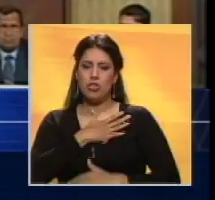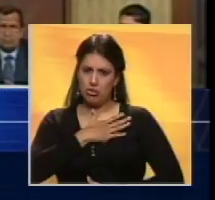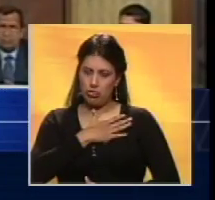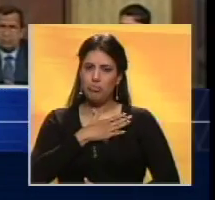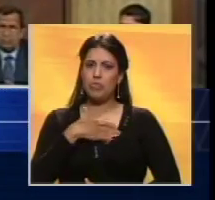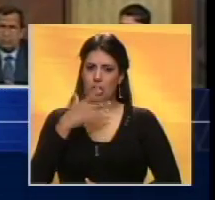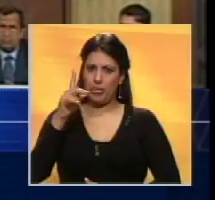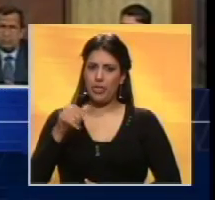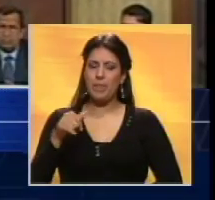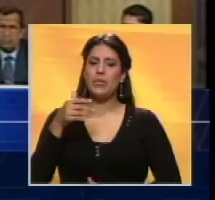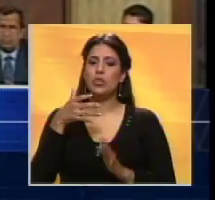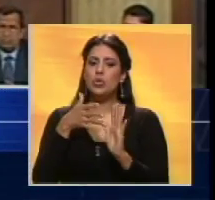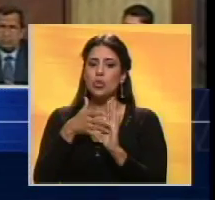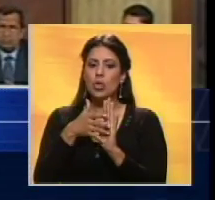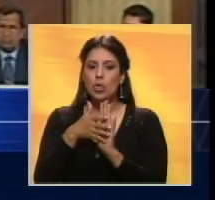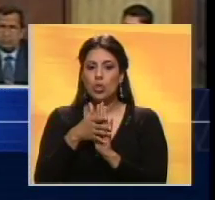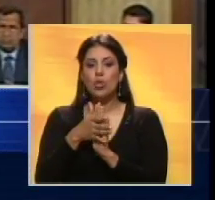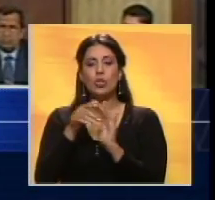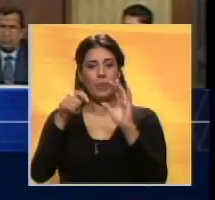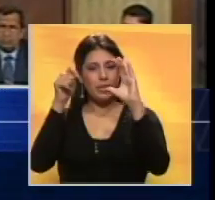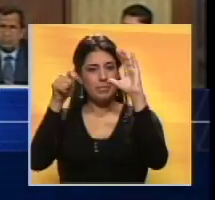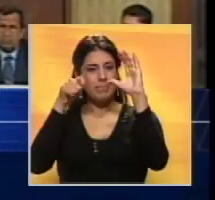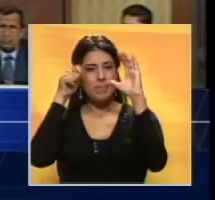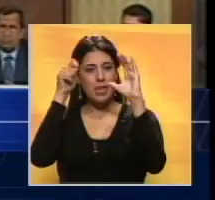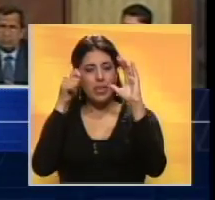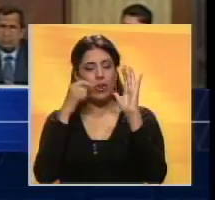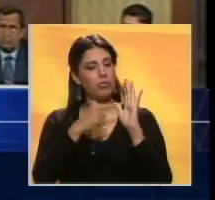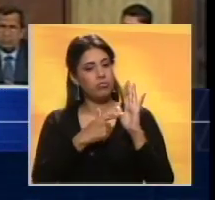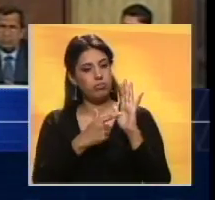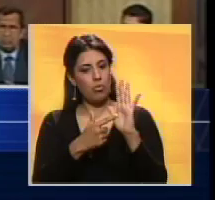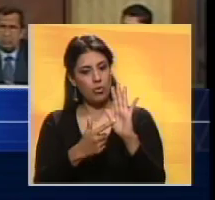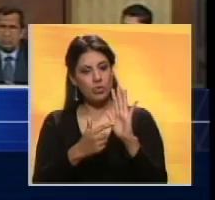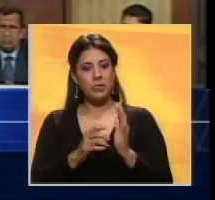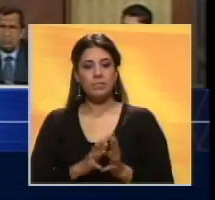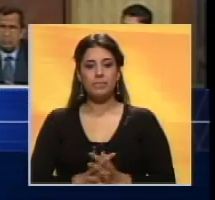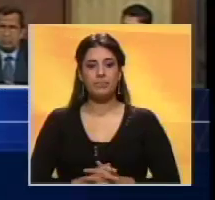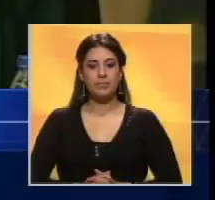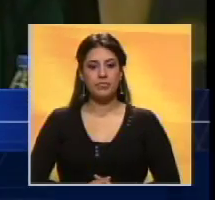quiero también, a través de estos videos, mostrar